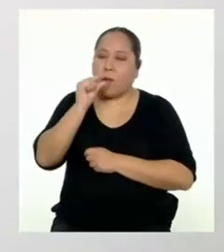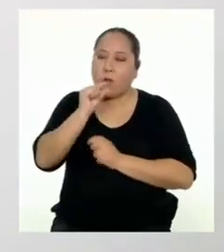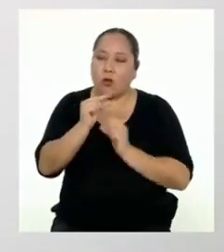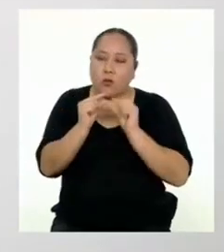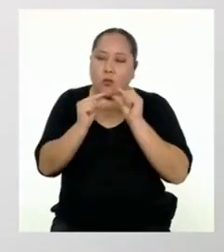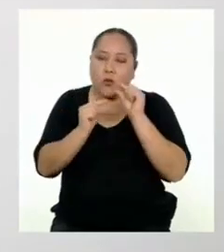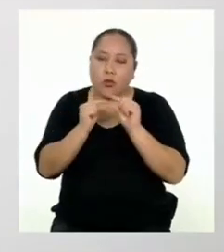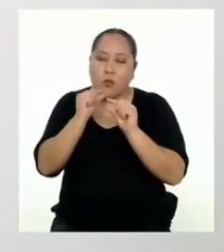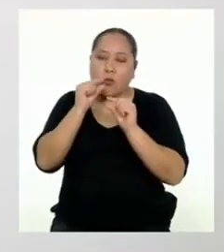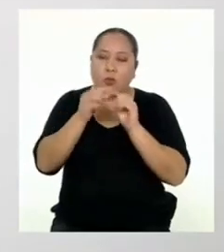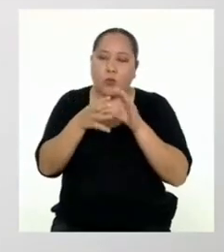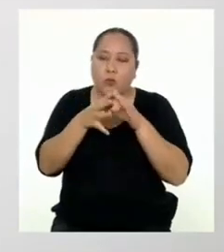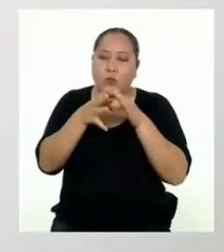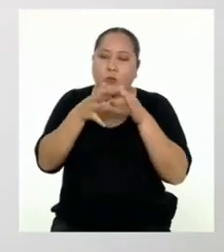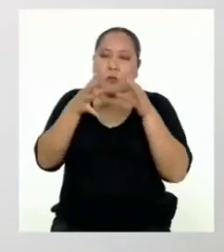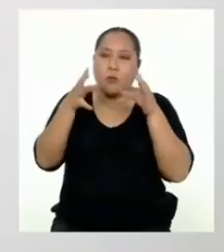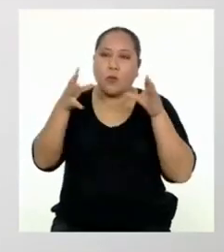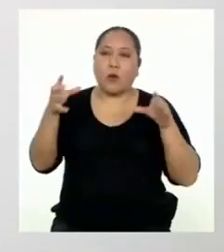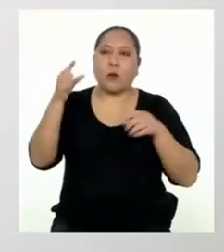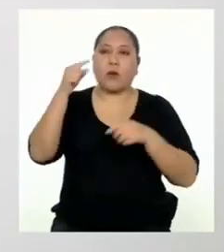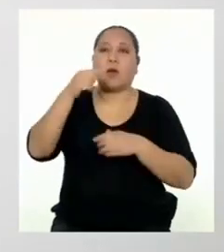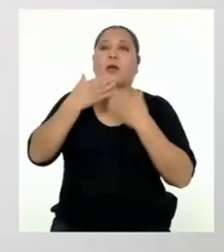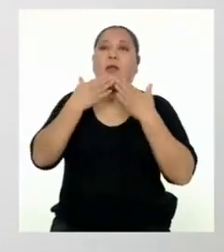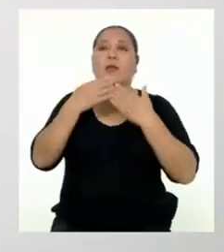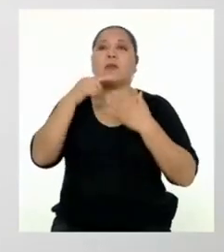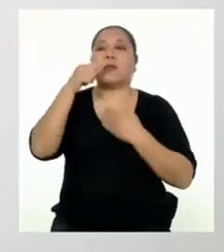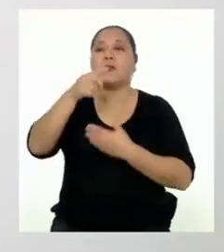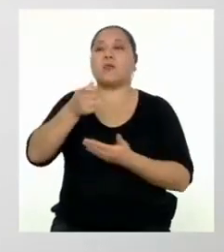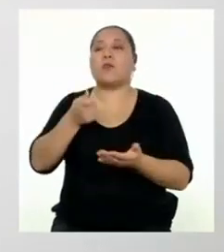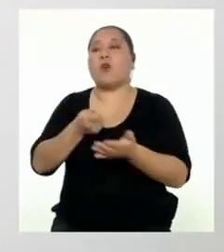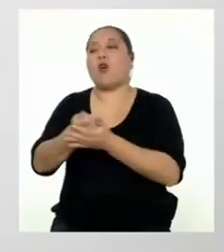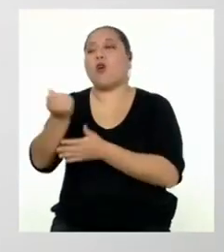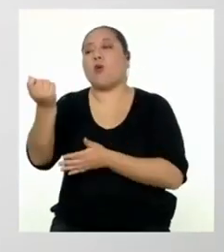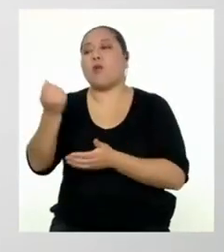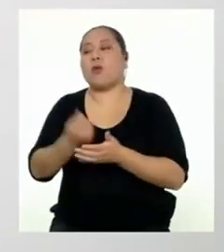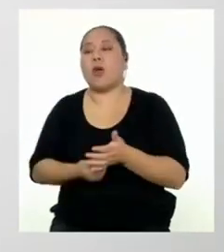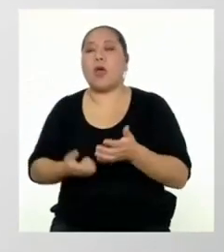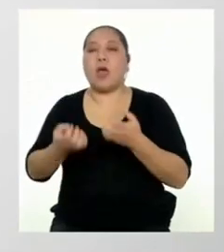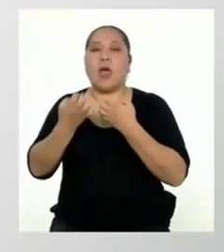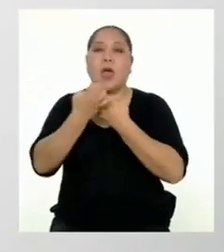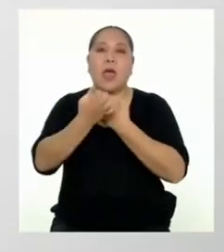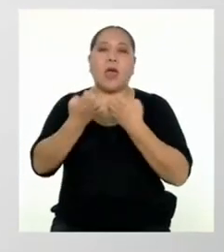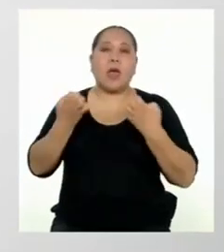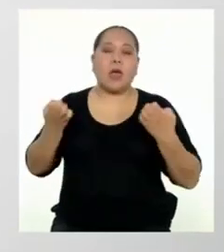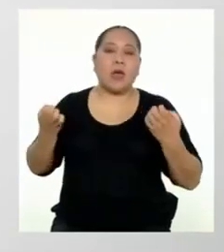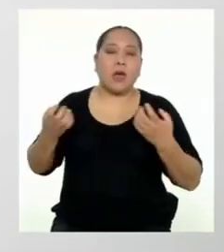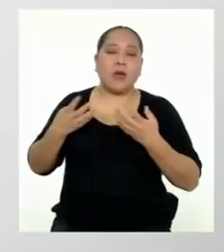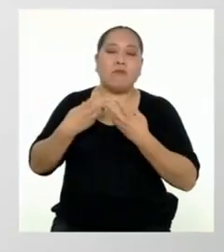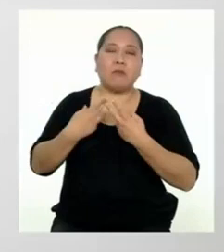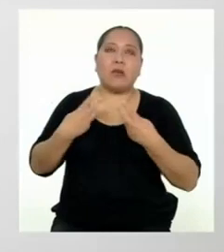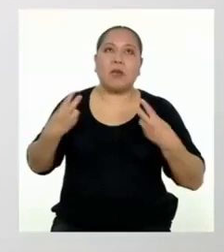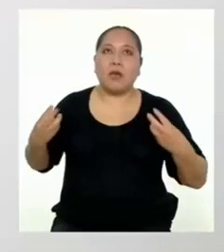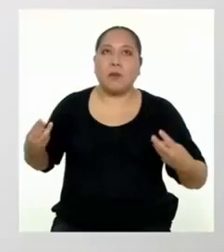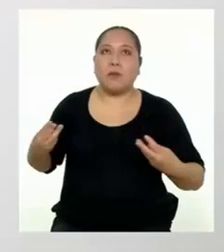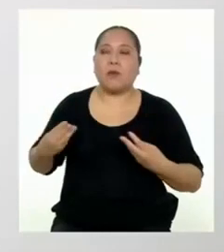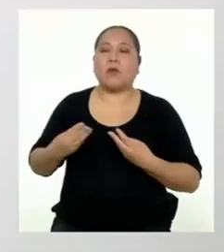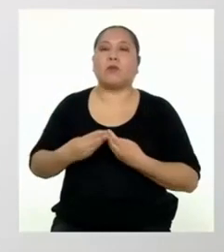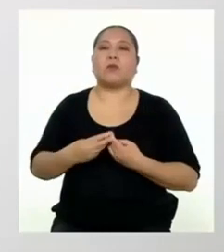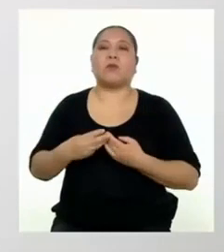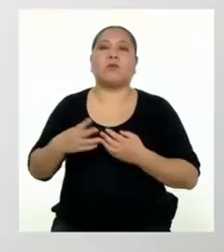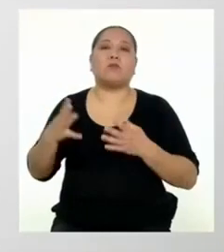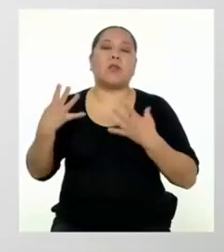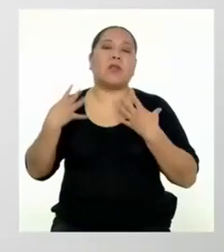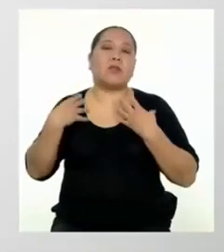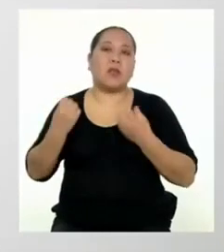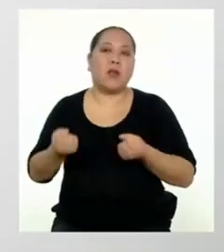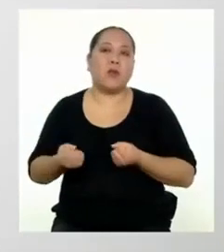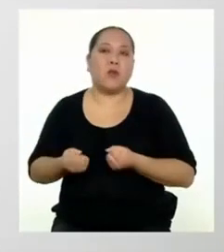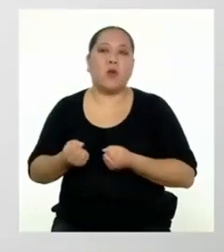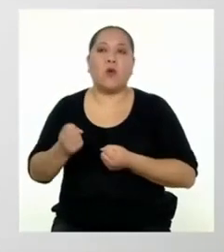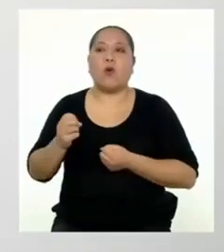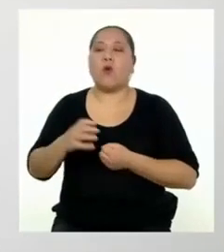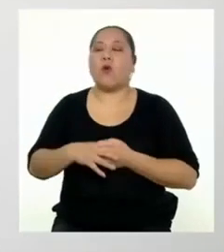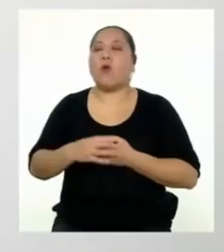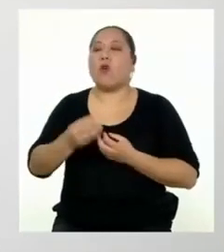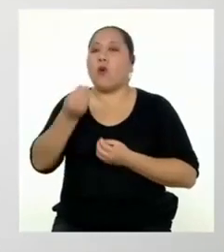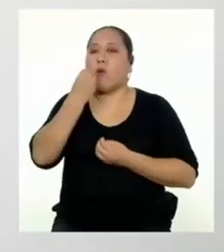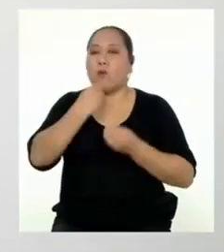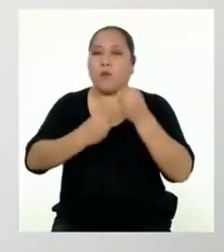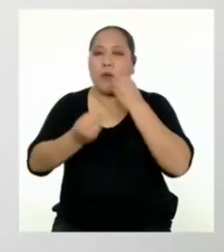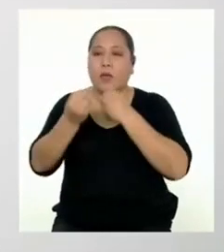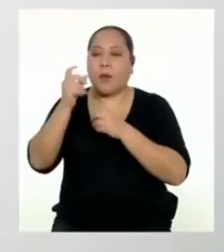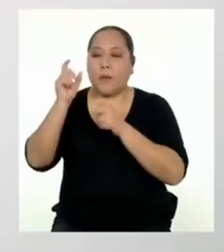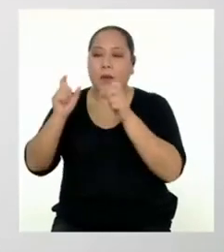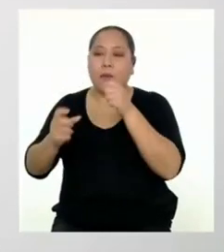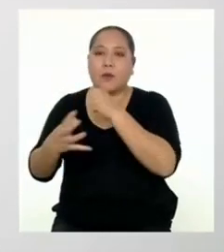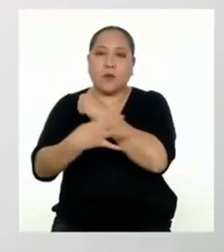en poquito va sumando, y gracias a ello se podría comprar equipos de protección médica, alimentos para personas en condición vulnerable, entre